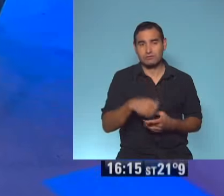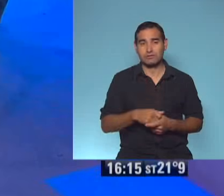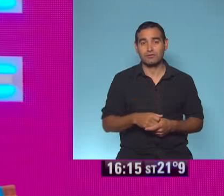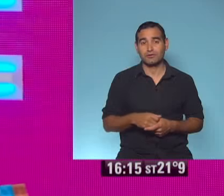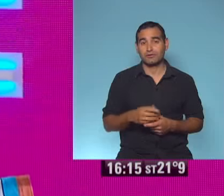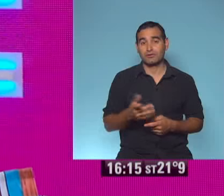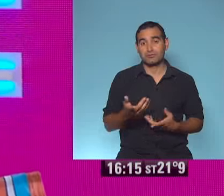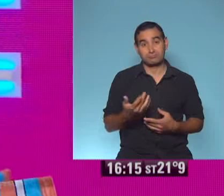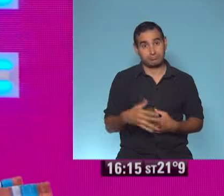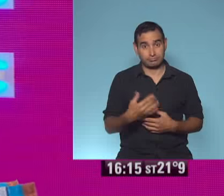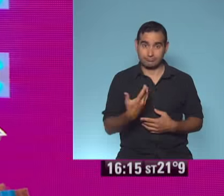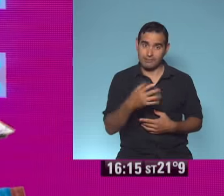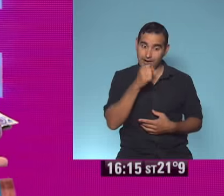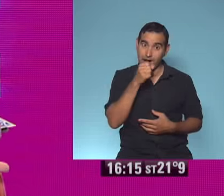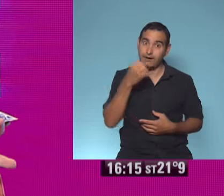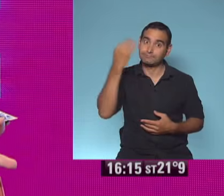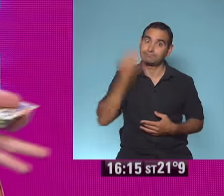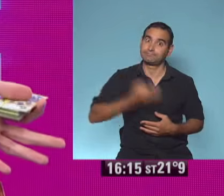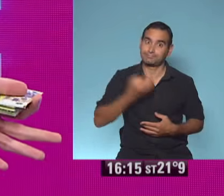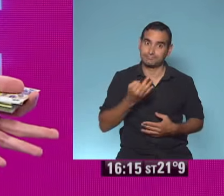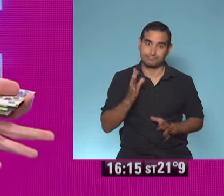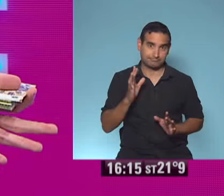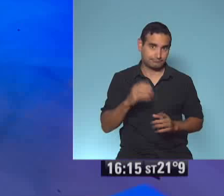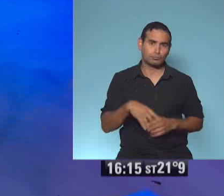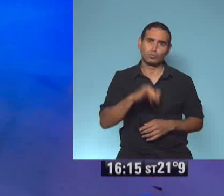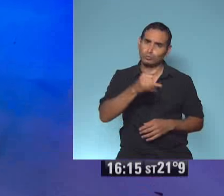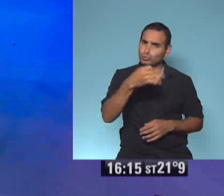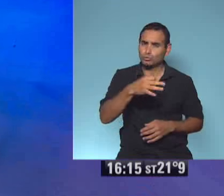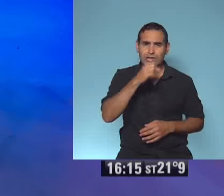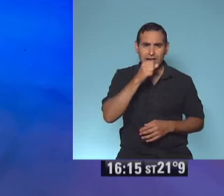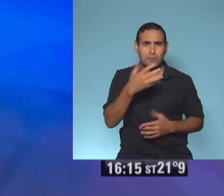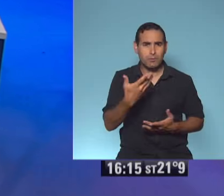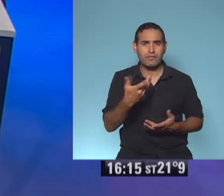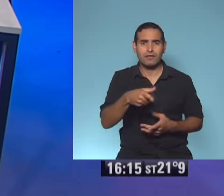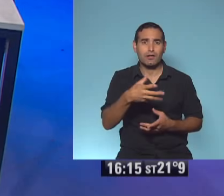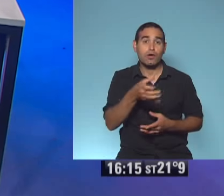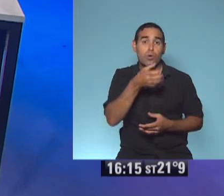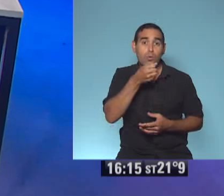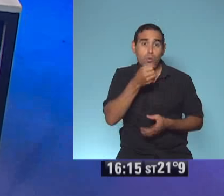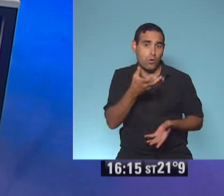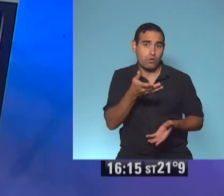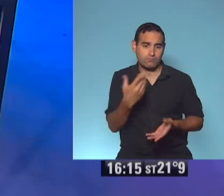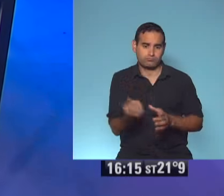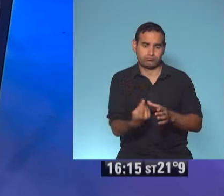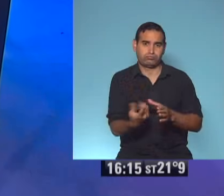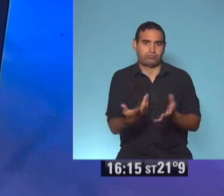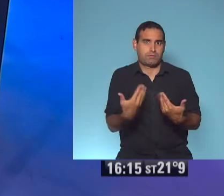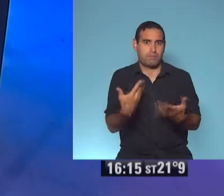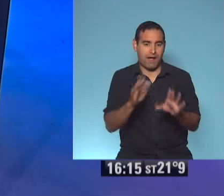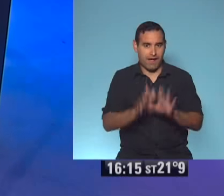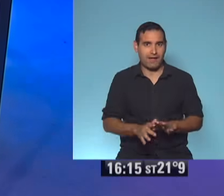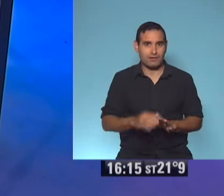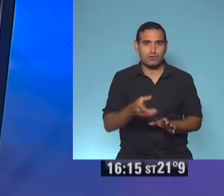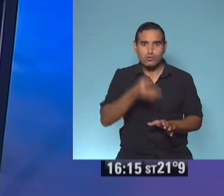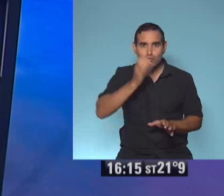pesos, pero bueno, deben ser muy buenas las naranjas. ¡Ay, no sabés! Te podés hacer, son naranjas de jugo, te podés hacer a la mañana, no sabés cuántos